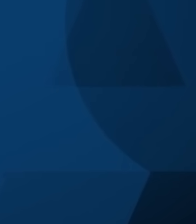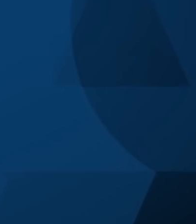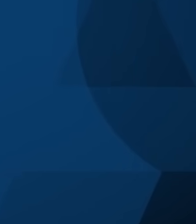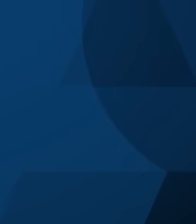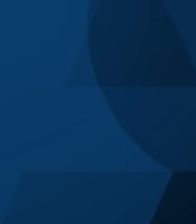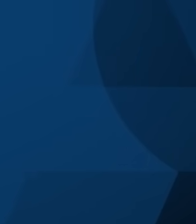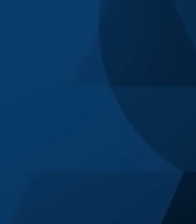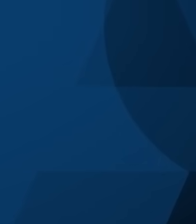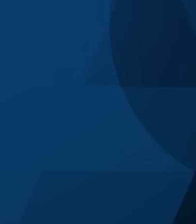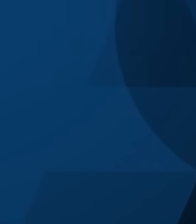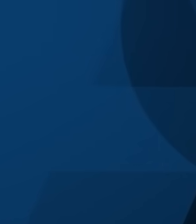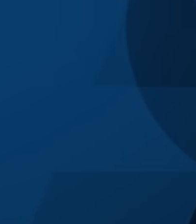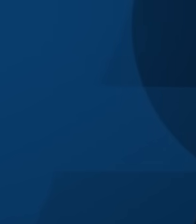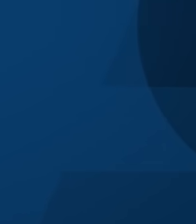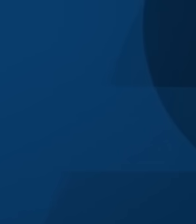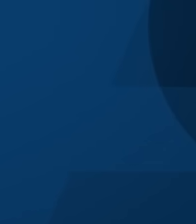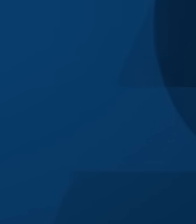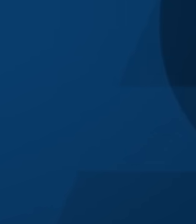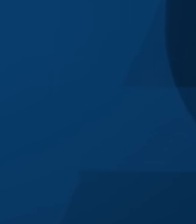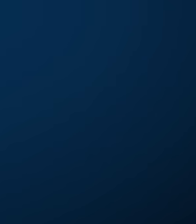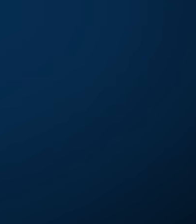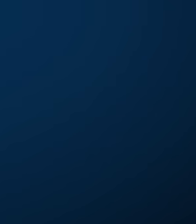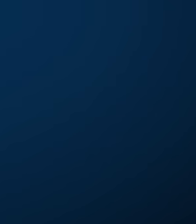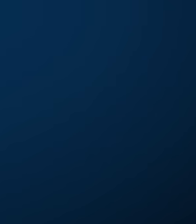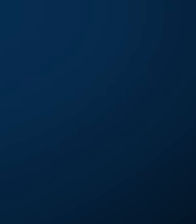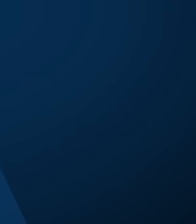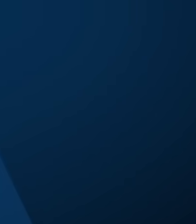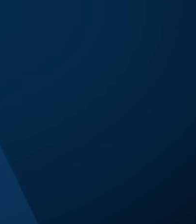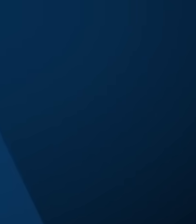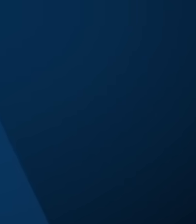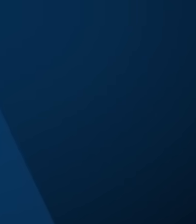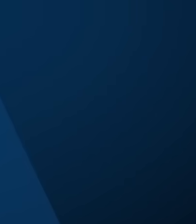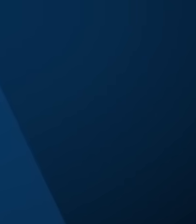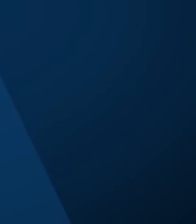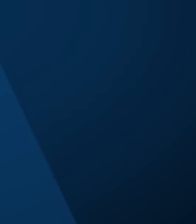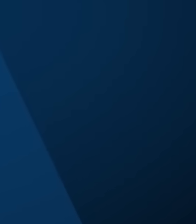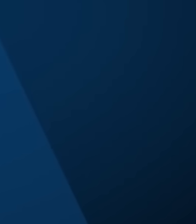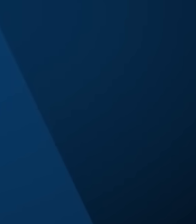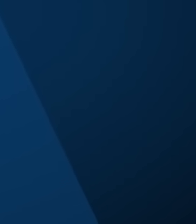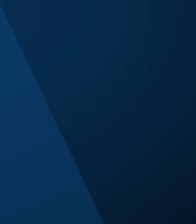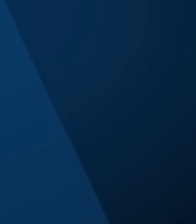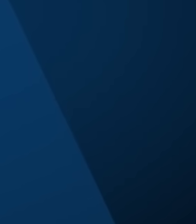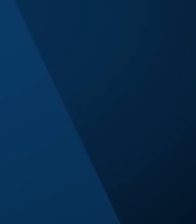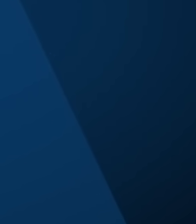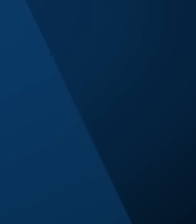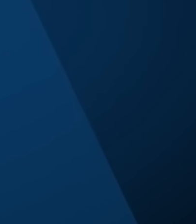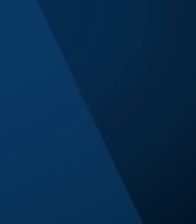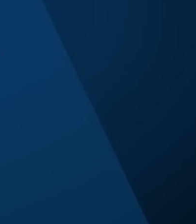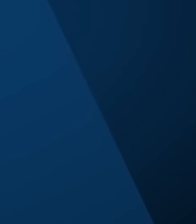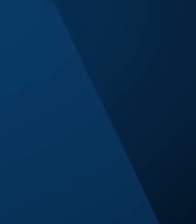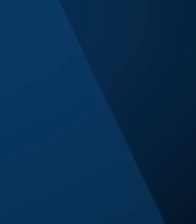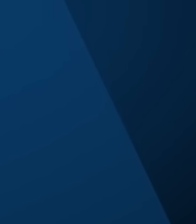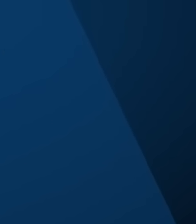moral, señalándola como corrupta cuando es una historia de éxito porque sus empresas firmaron 1,000 millones de pesos